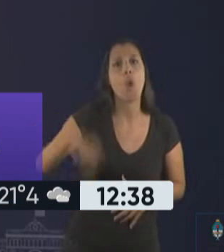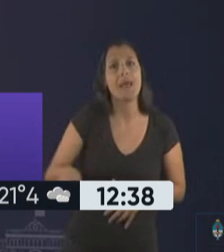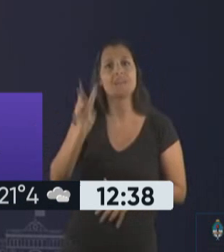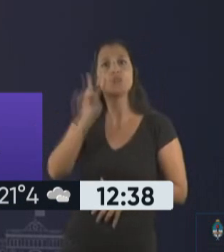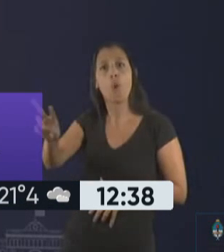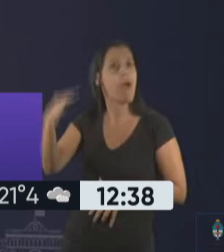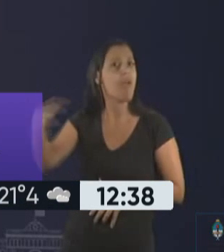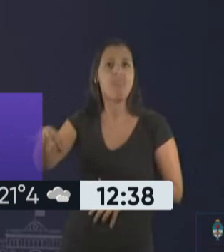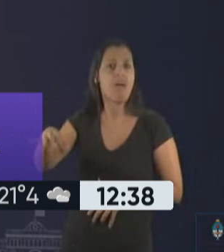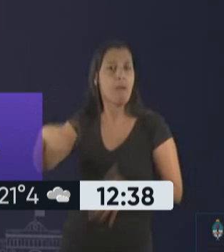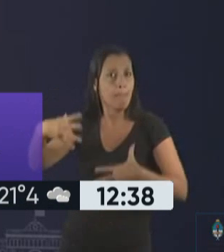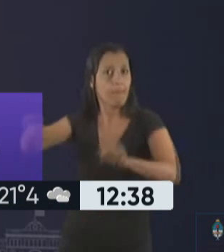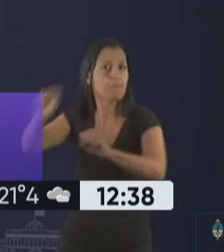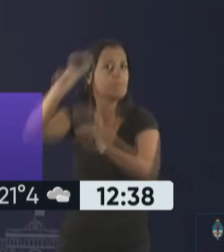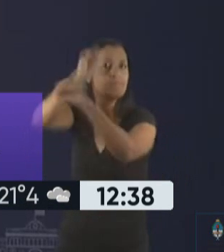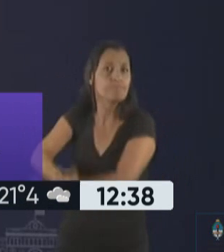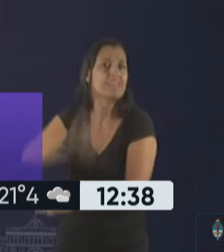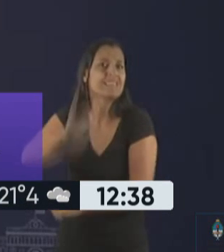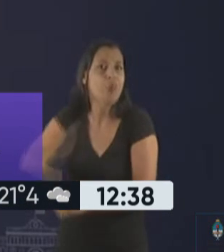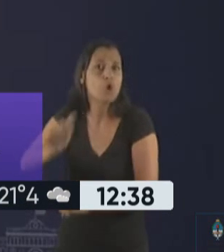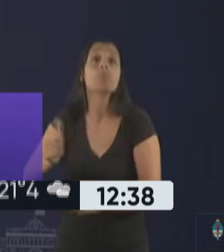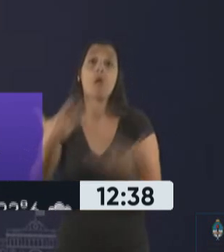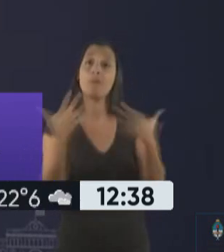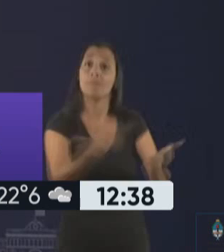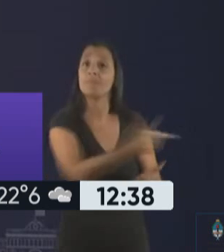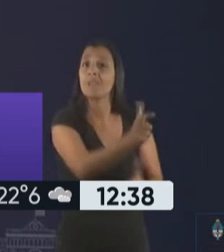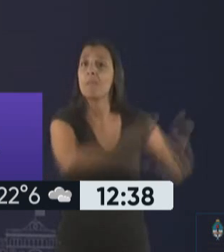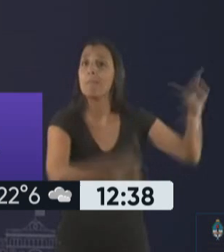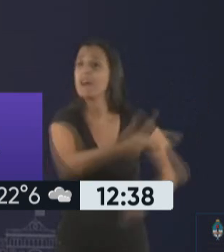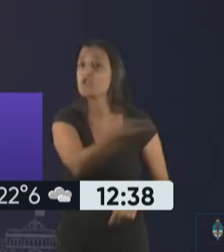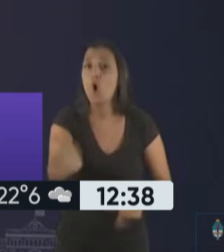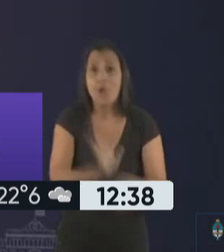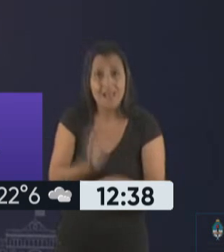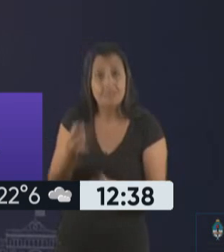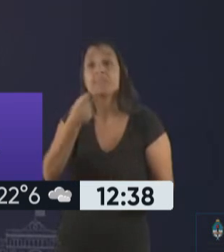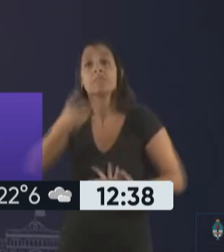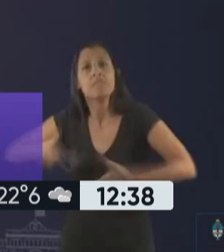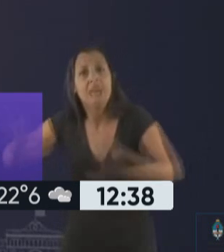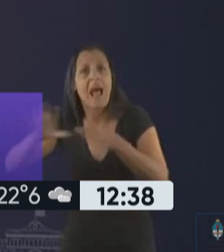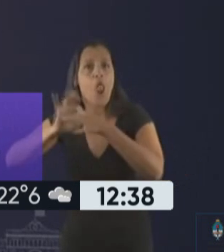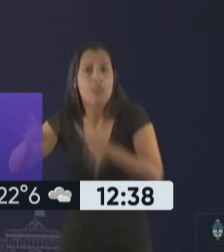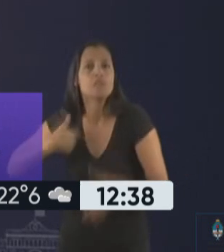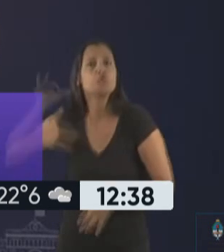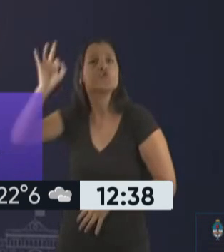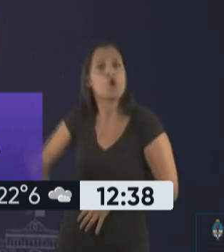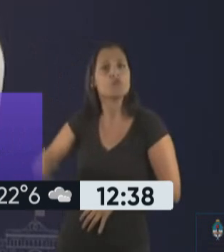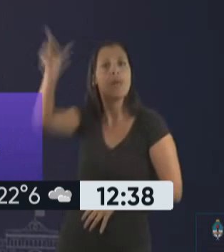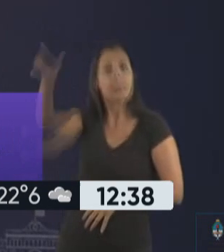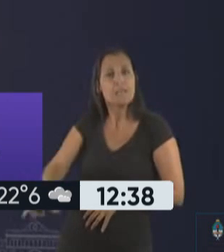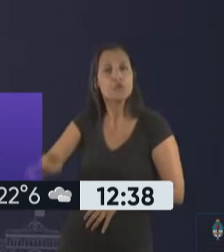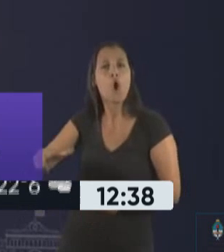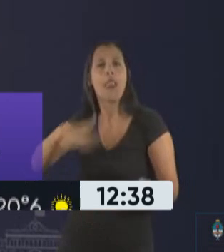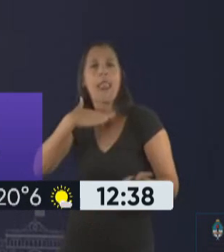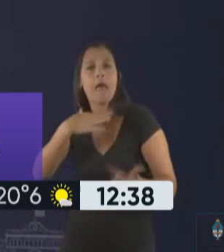policiales de todo el país defender a la sociedad de los delincuentes. Y si lo deja libre sabiendo que está ahí armado,